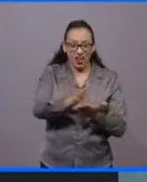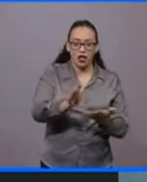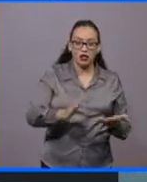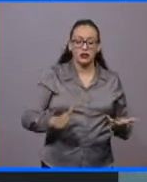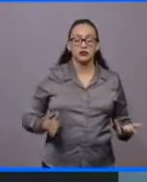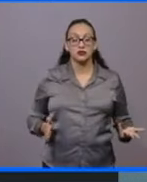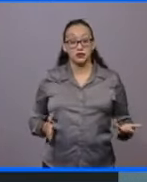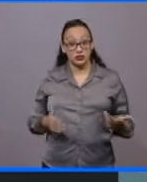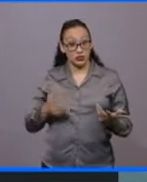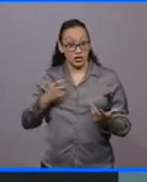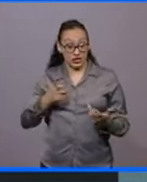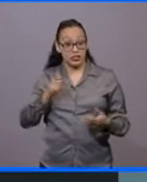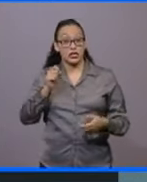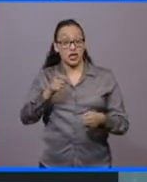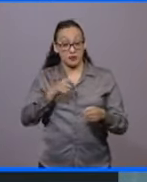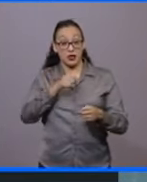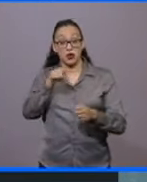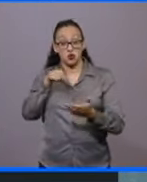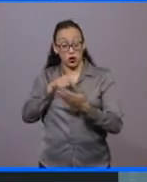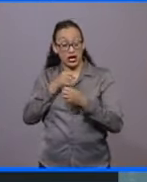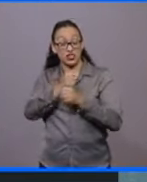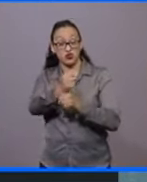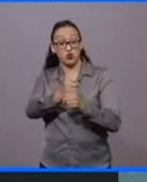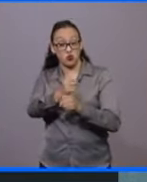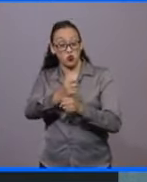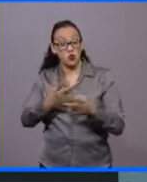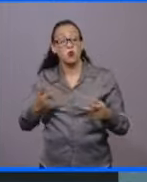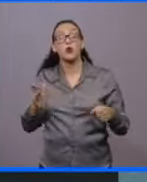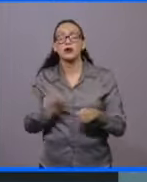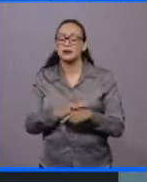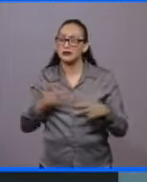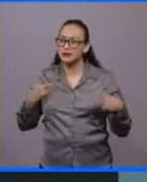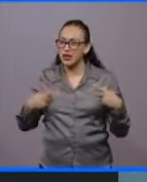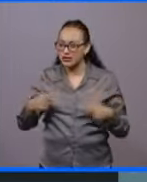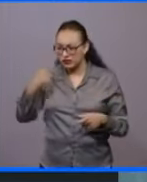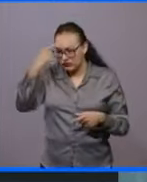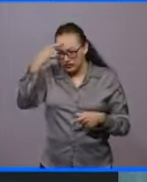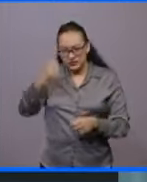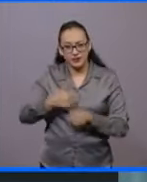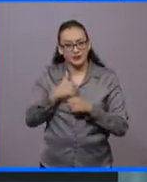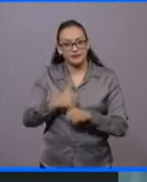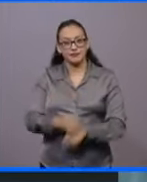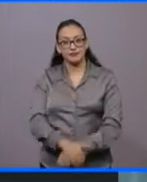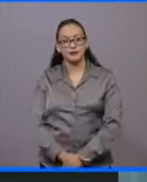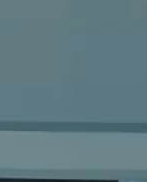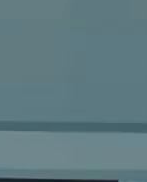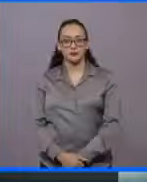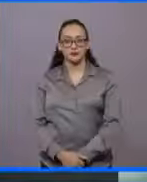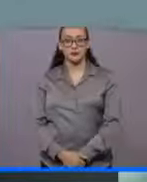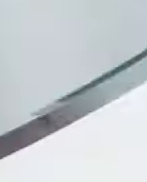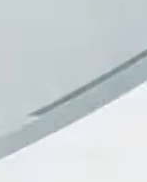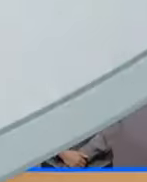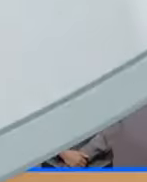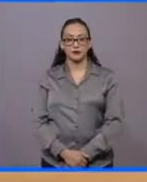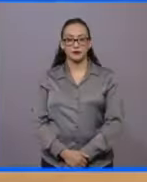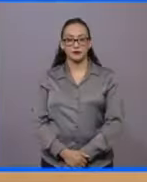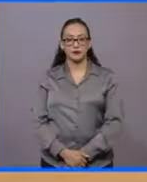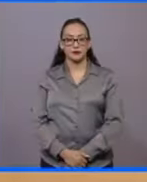también entendidos como entornos torturantes precisamente por la afectación que genera la persona.